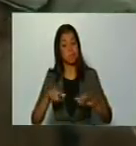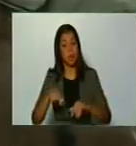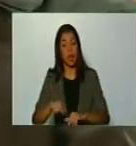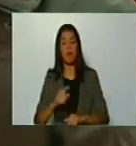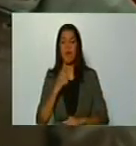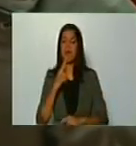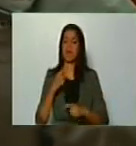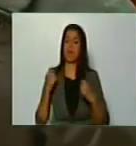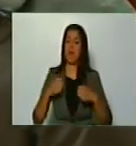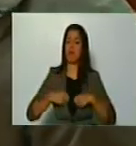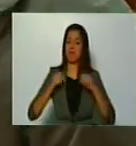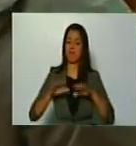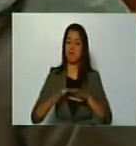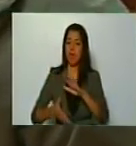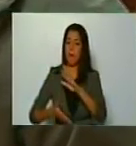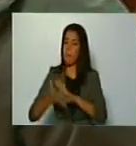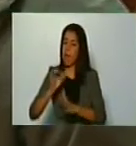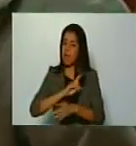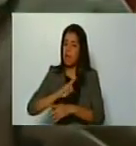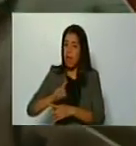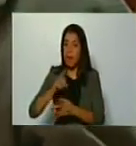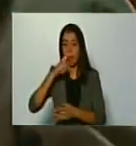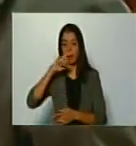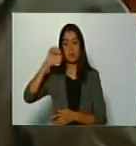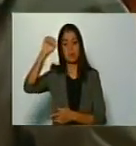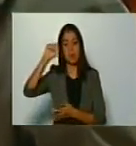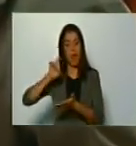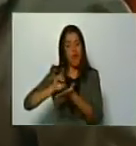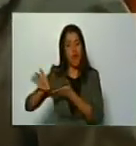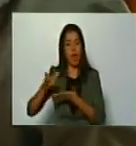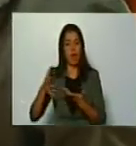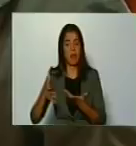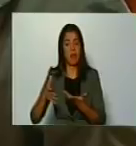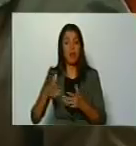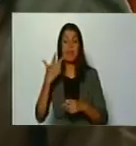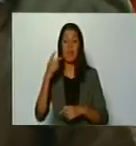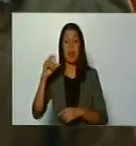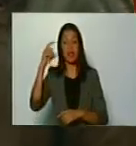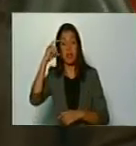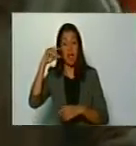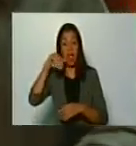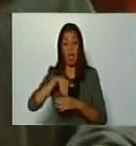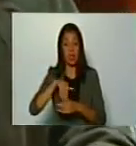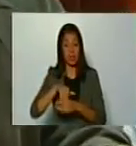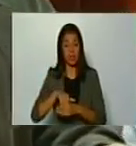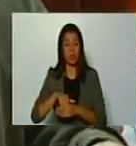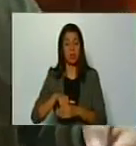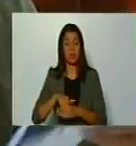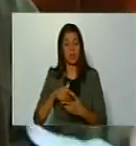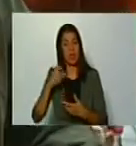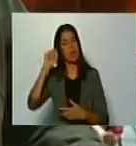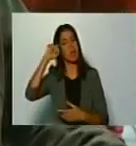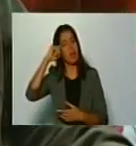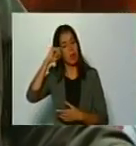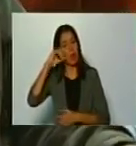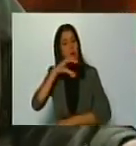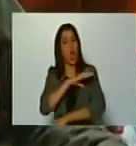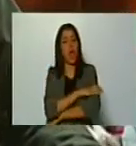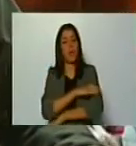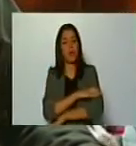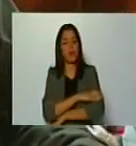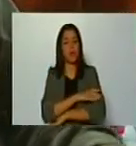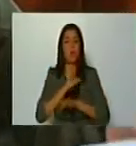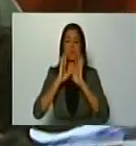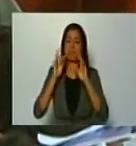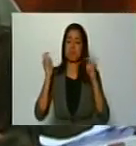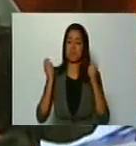abandono del cargo del presidente de la República. Y llamaron en 30 días a elecciones, porque el país debe acordarse. Ellos declararon el abandono